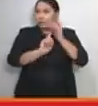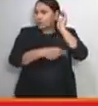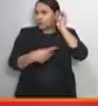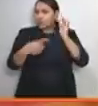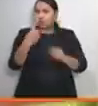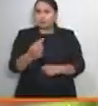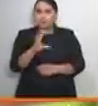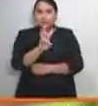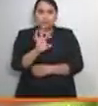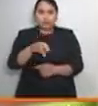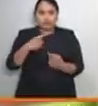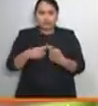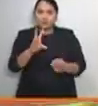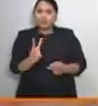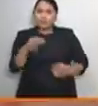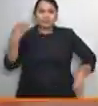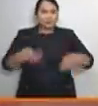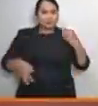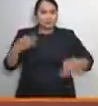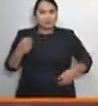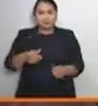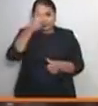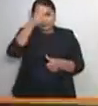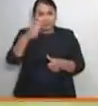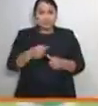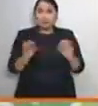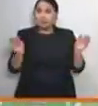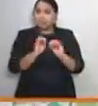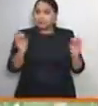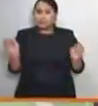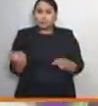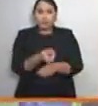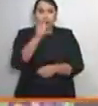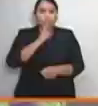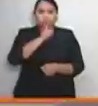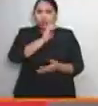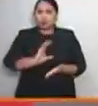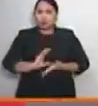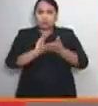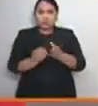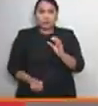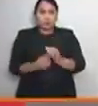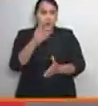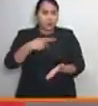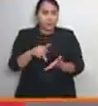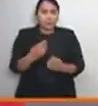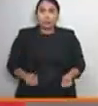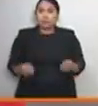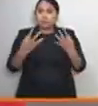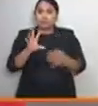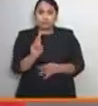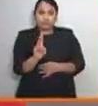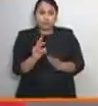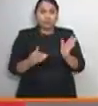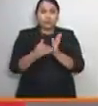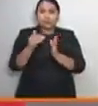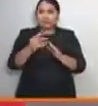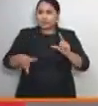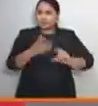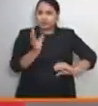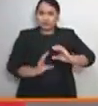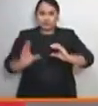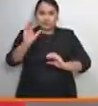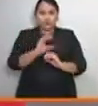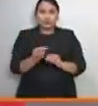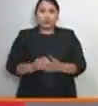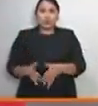7. Muchísimas felicidades. Te recuerdo que el nuevo ganador para nuestro Loto Super Premio y su nuevo monto está en 17 millones de lempiras con tu jugada doble.